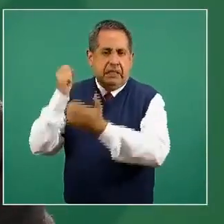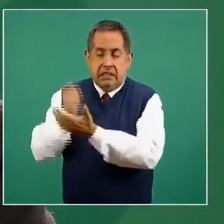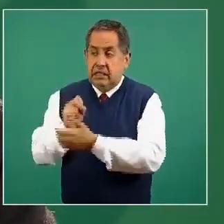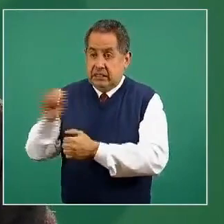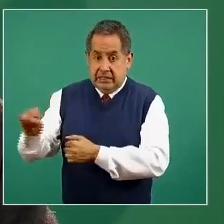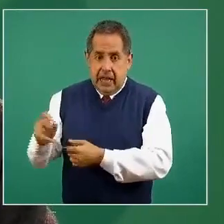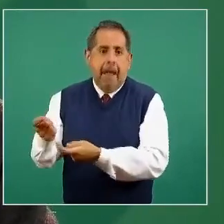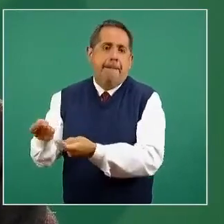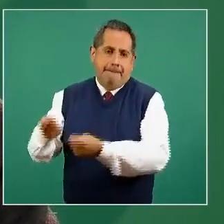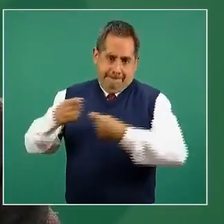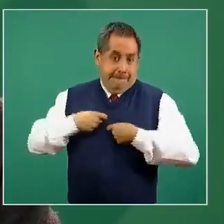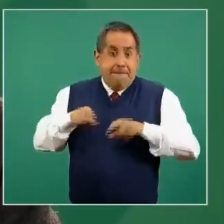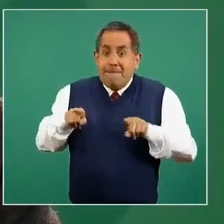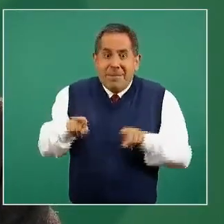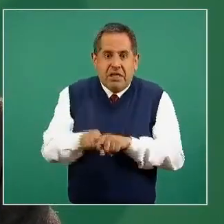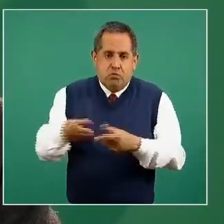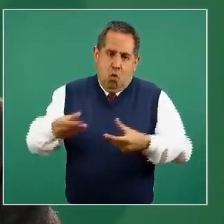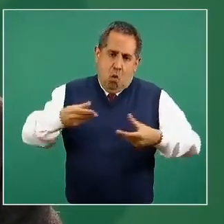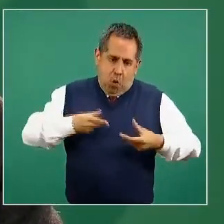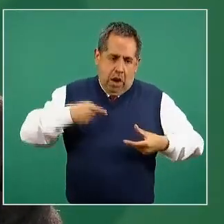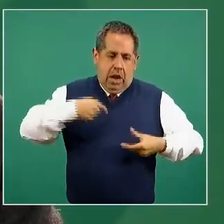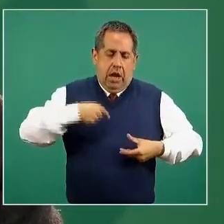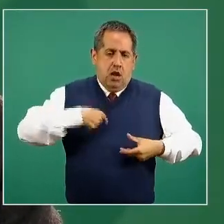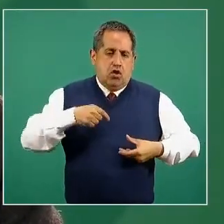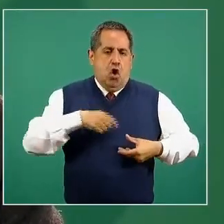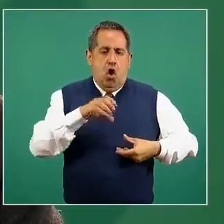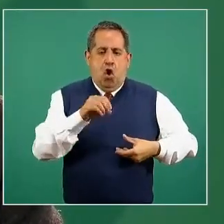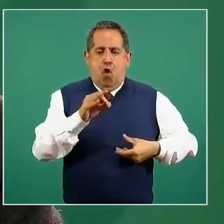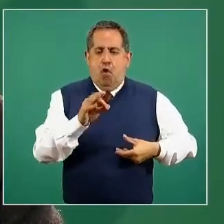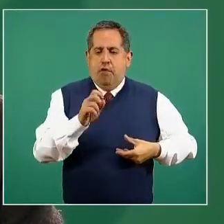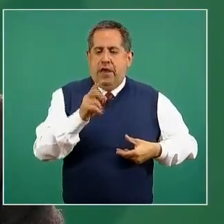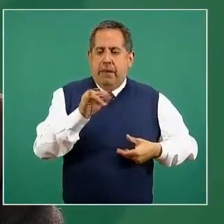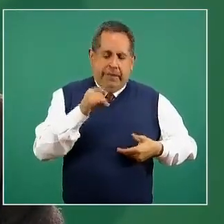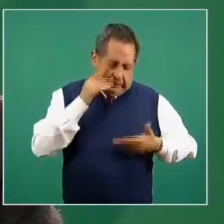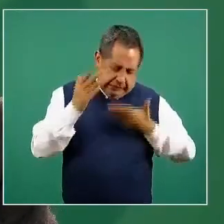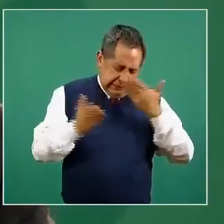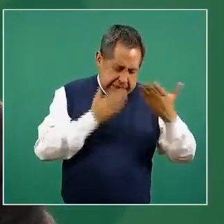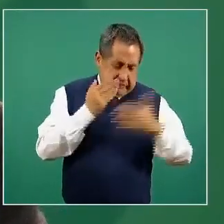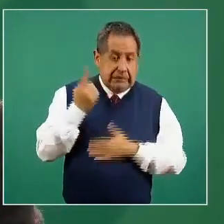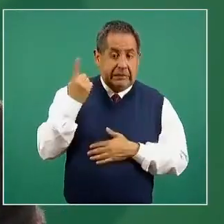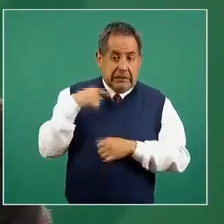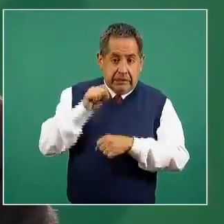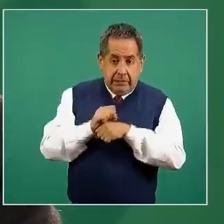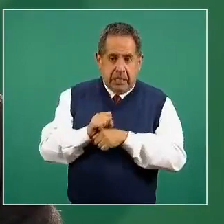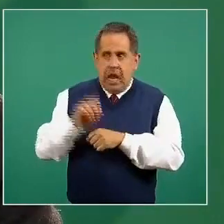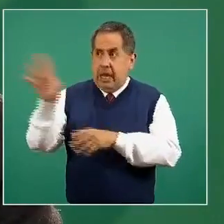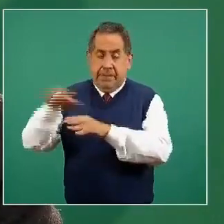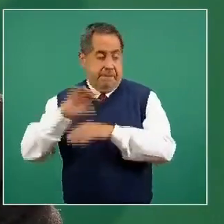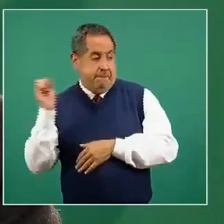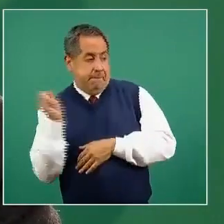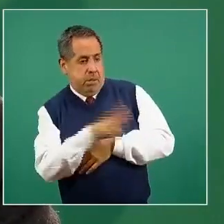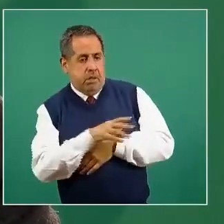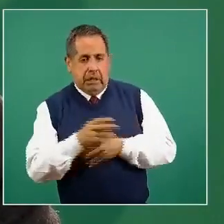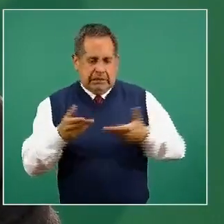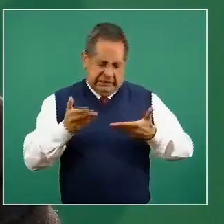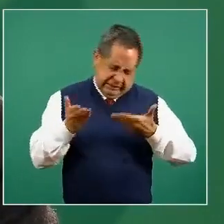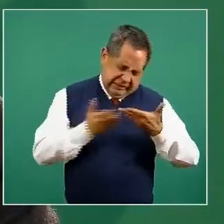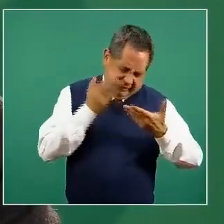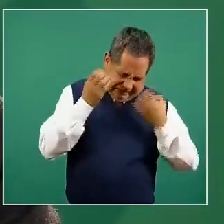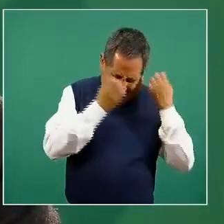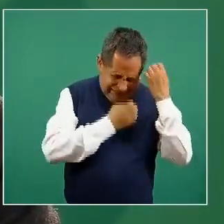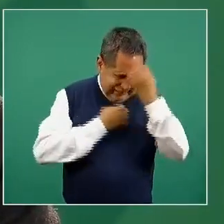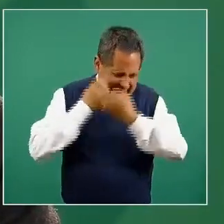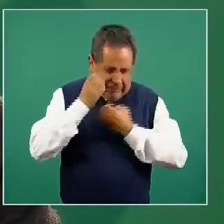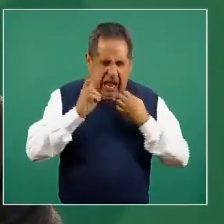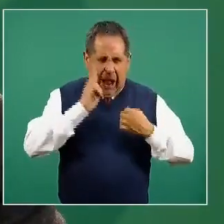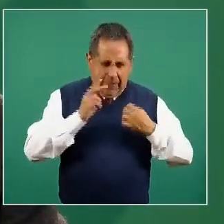sometido a COFEPRIS. Desde el fin de semana, estando yo todavía en Argentina, mandamos estos documentos y COFEPRIS los